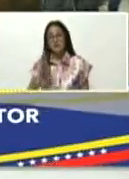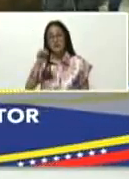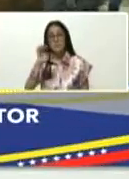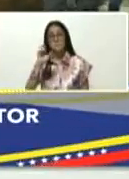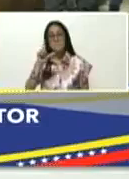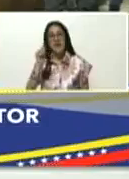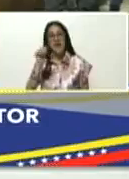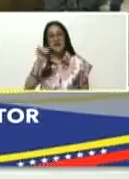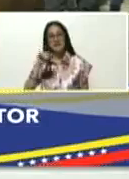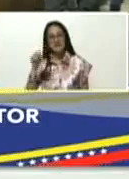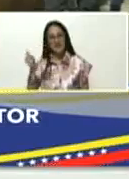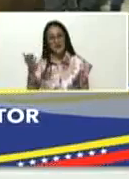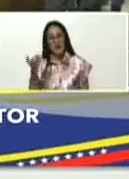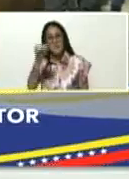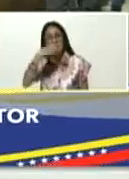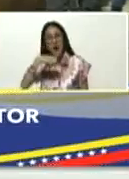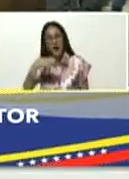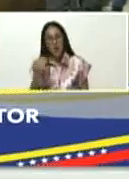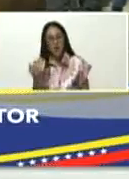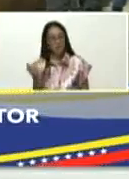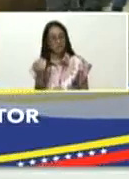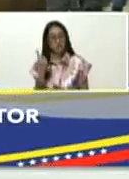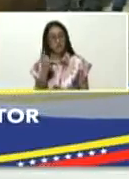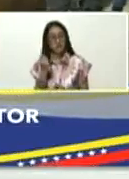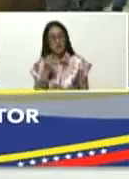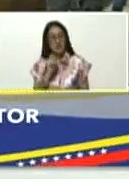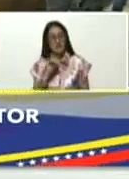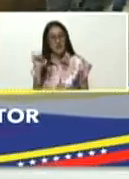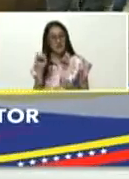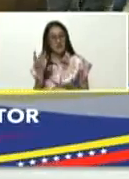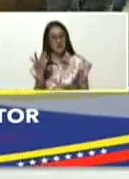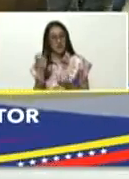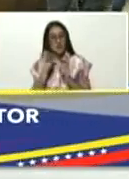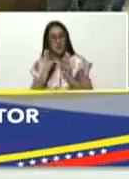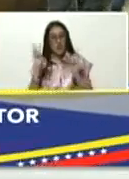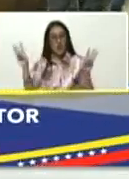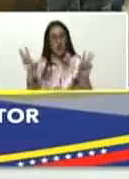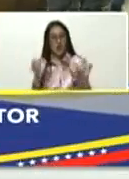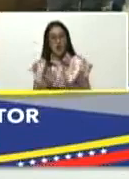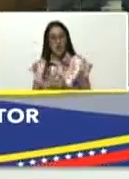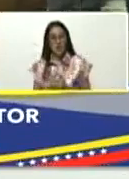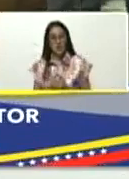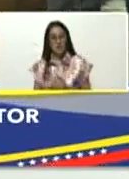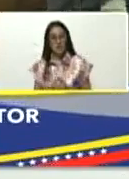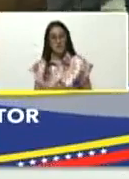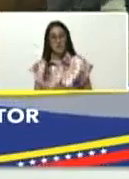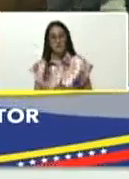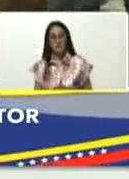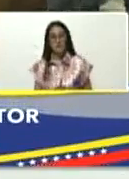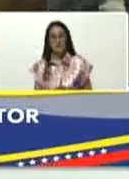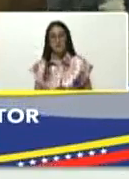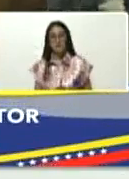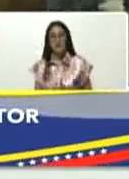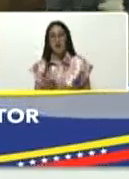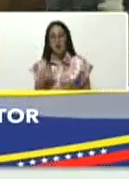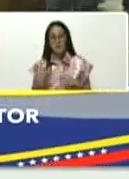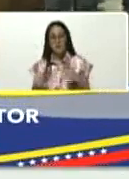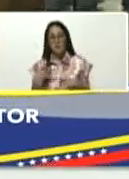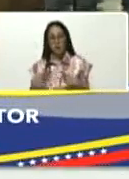esa melaza de mango, pues, una jalea de mango también en forma de melaza. Y bueno, vamos a